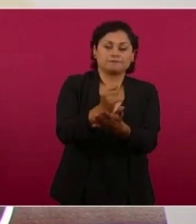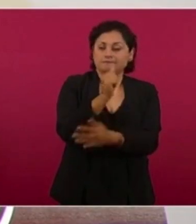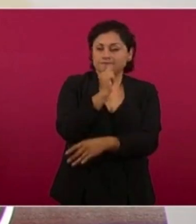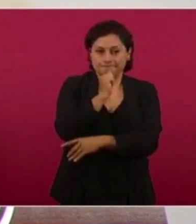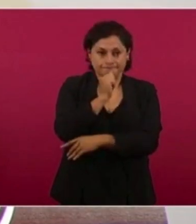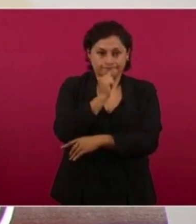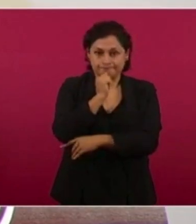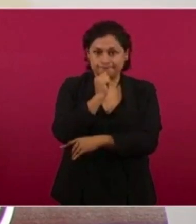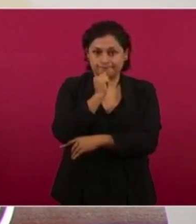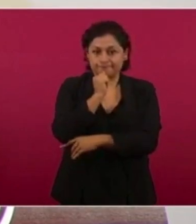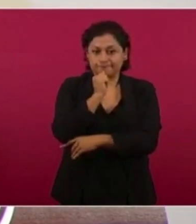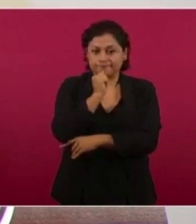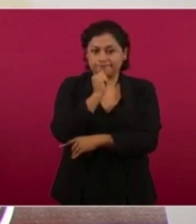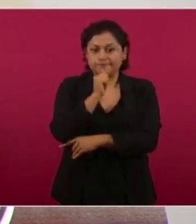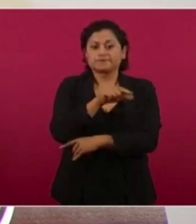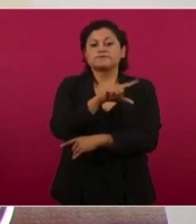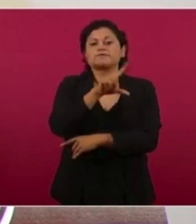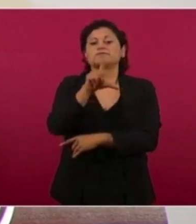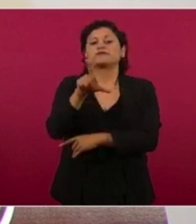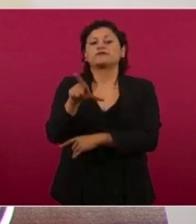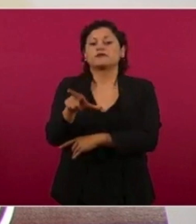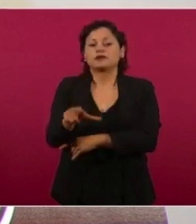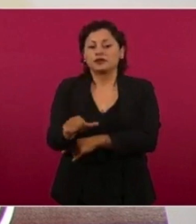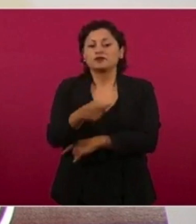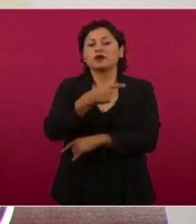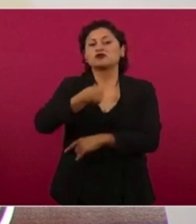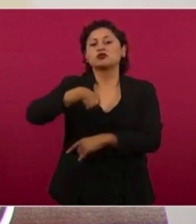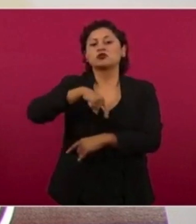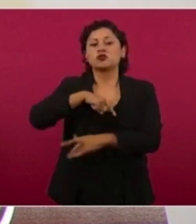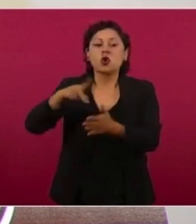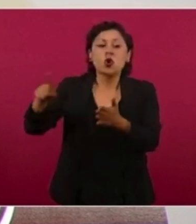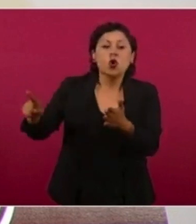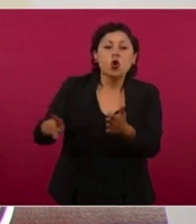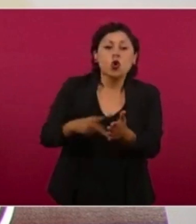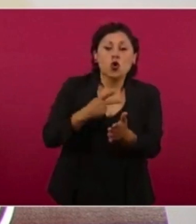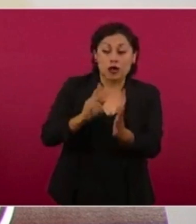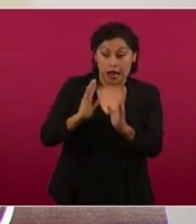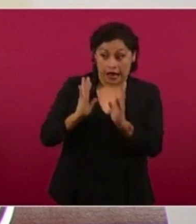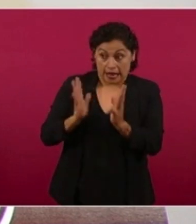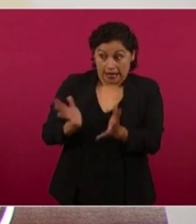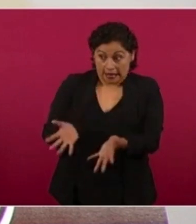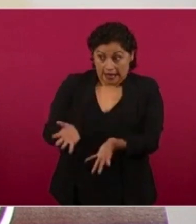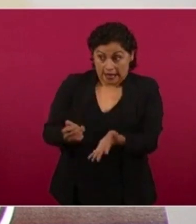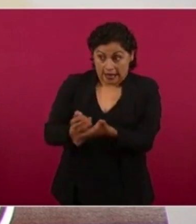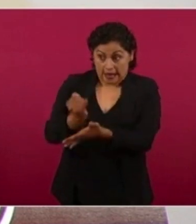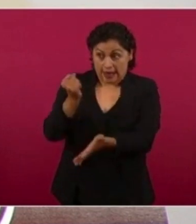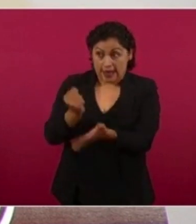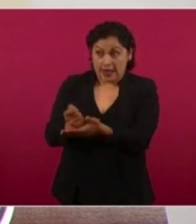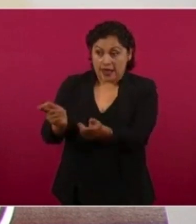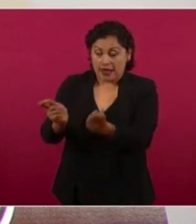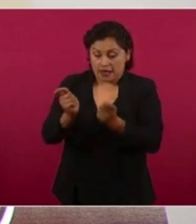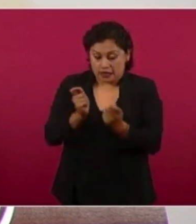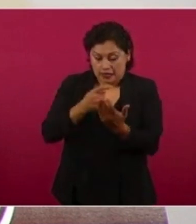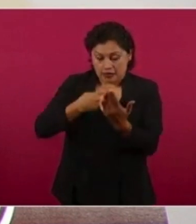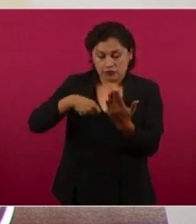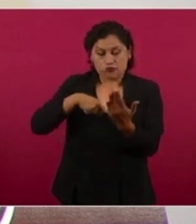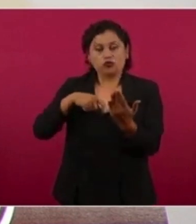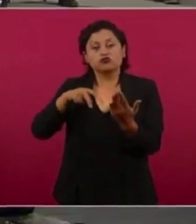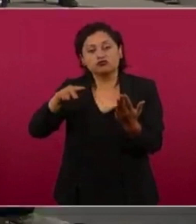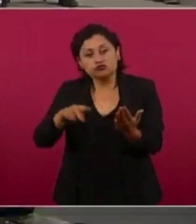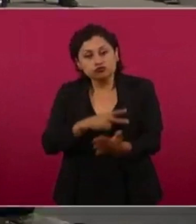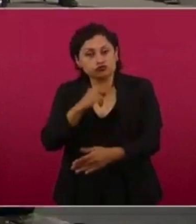lo estaremos considerando nuevamente en el momento en que se retome la obra, se retome el